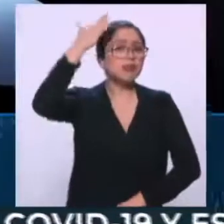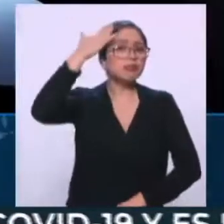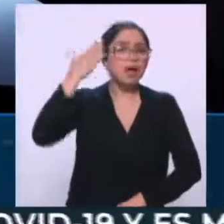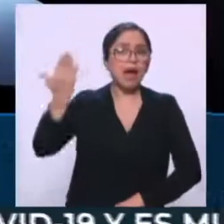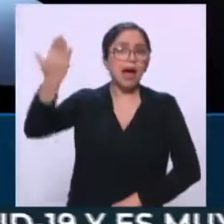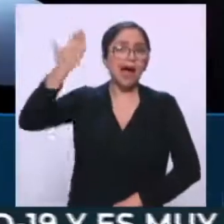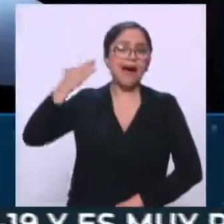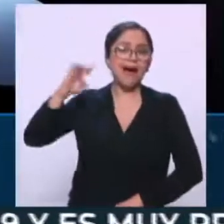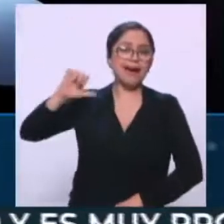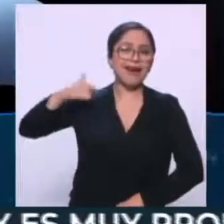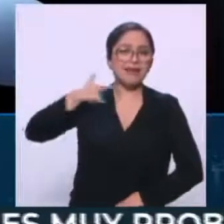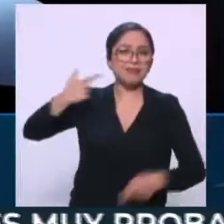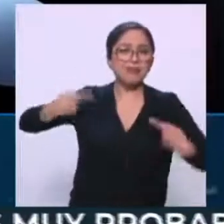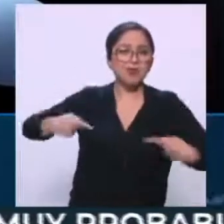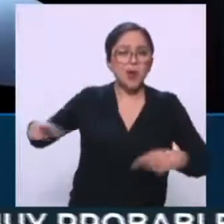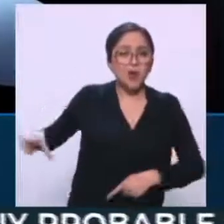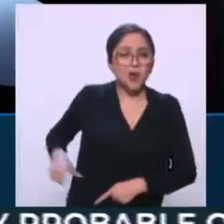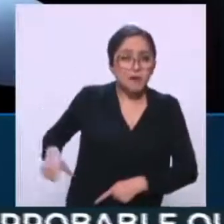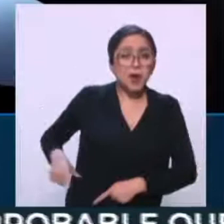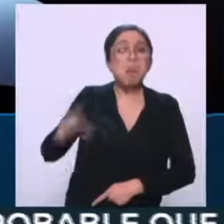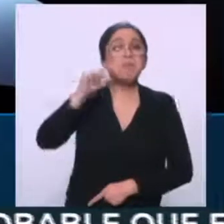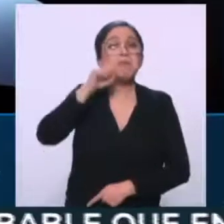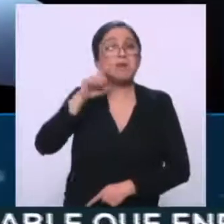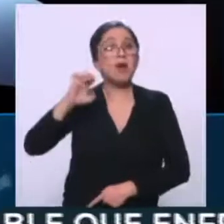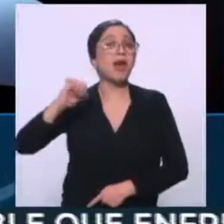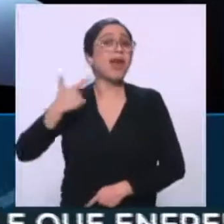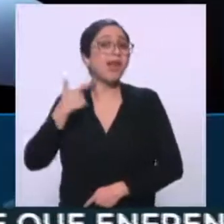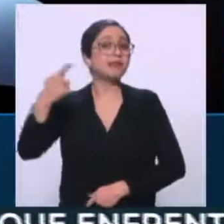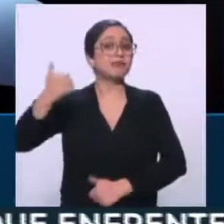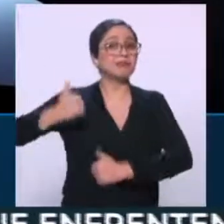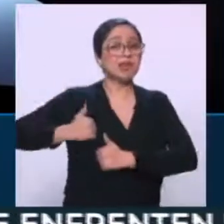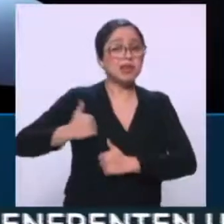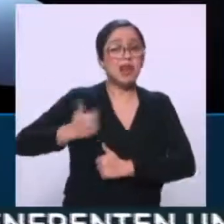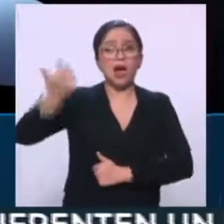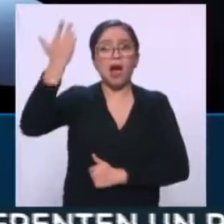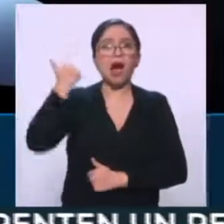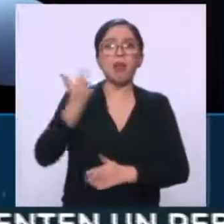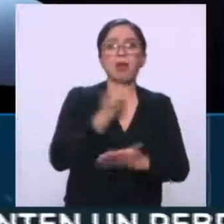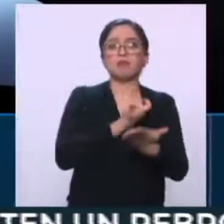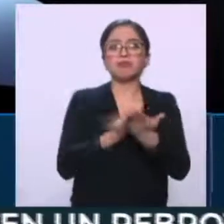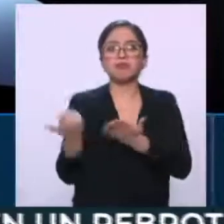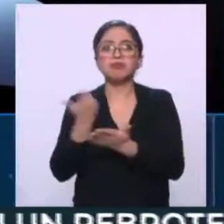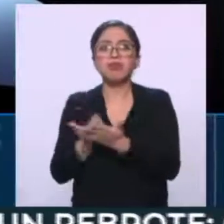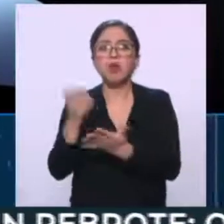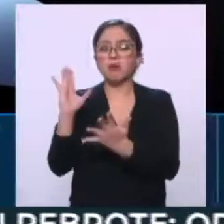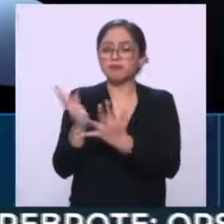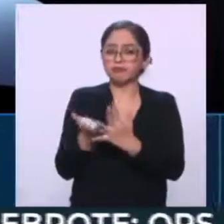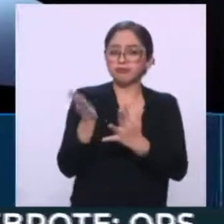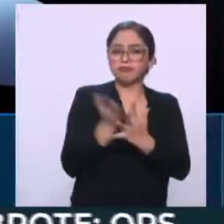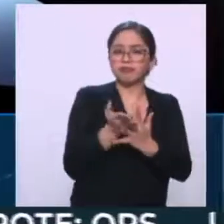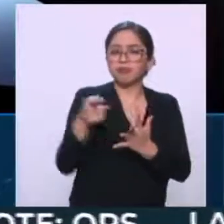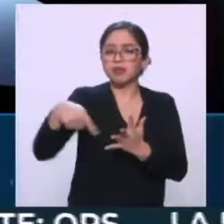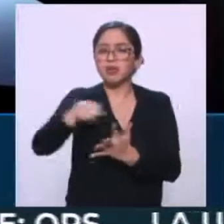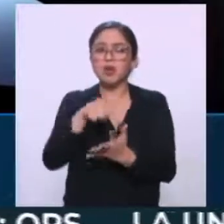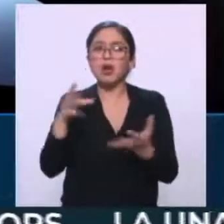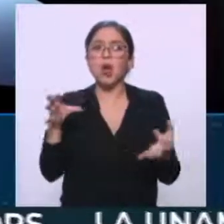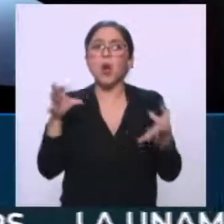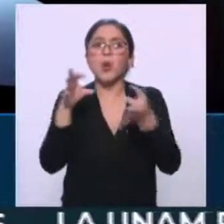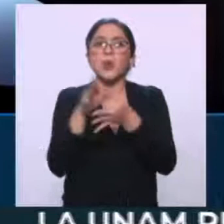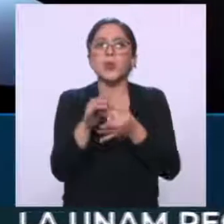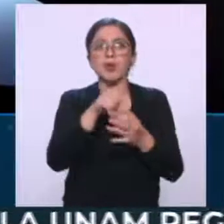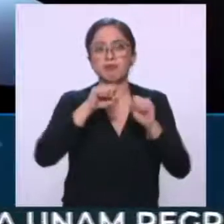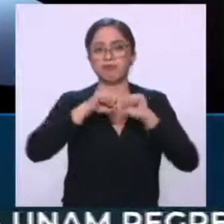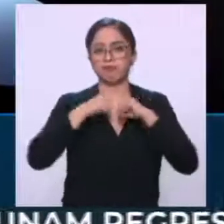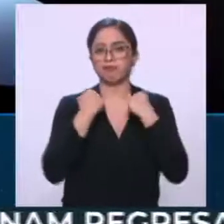nombres de militares que también tuvieron lo mismo, que reaccionaban o que estaban en contubernio al crimen organizado, y